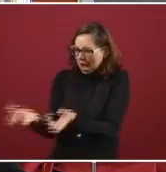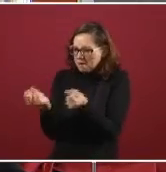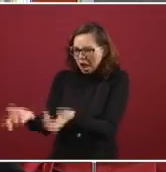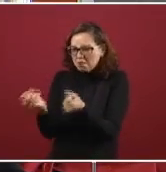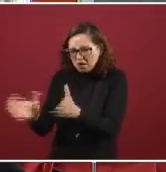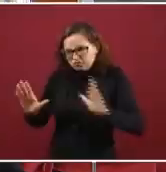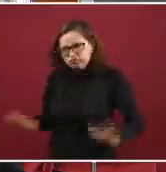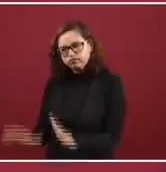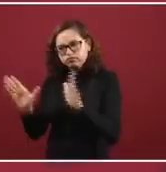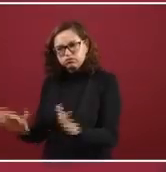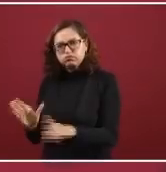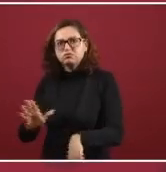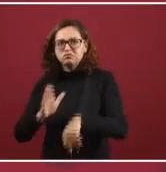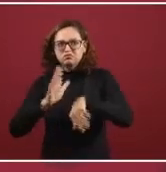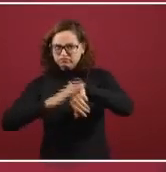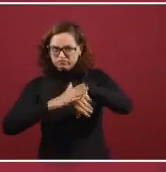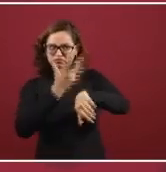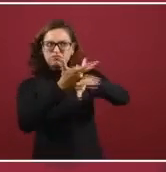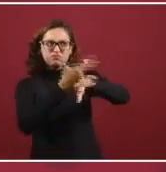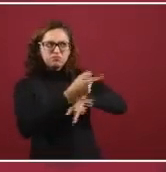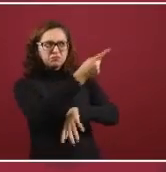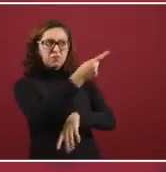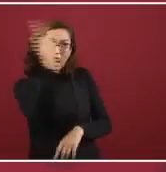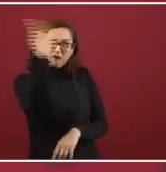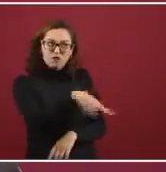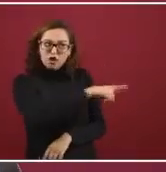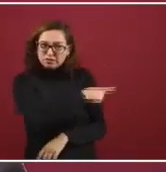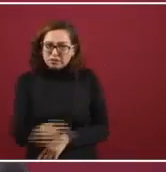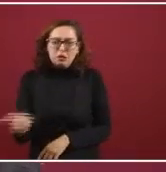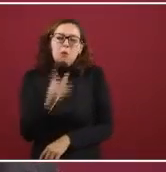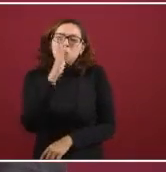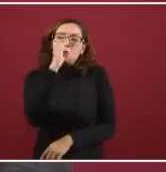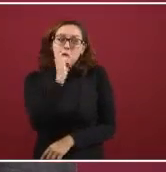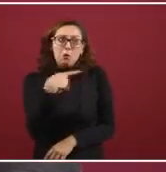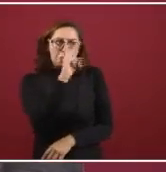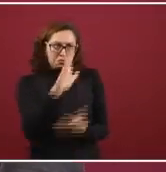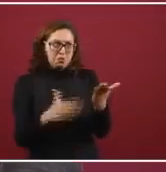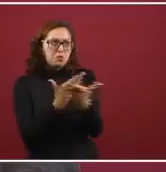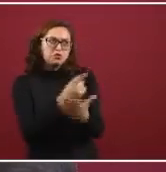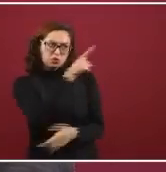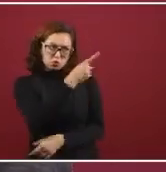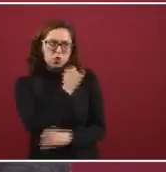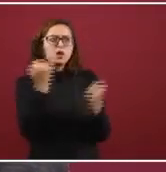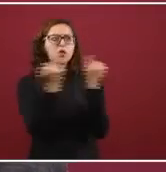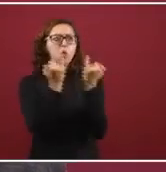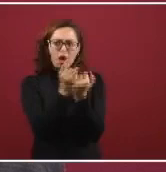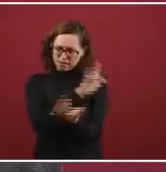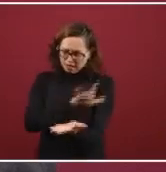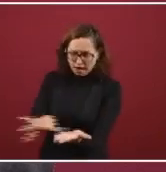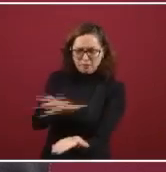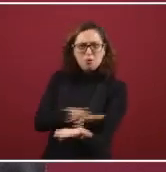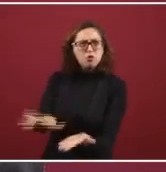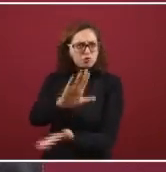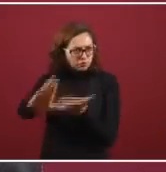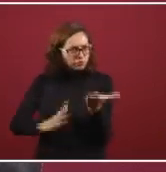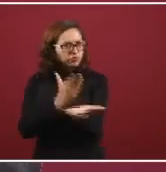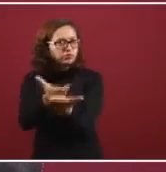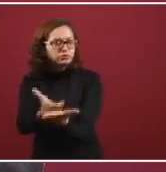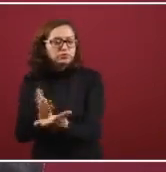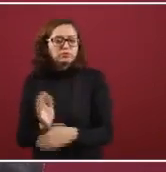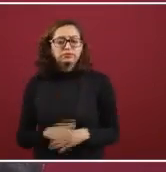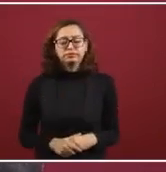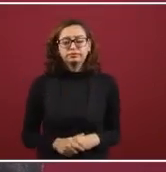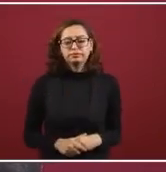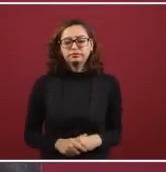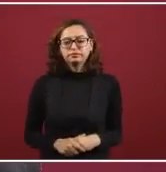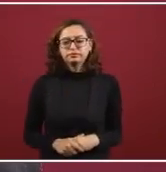hacer. No te lo puedo imponer, pero esto es lo que nosotros proponemos que hagas. Entonces, el que México